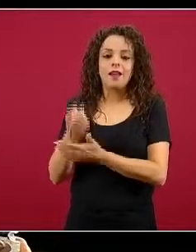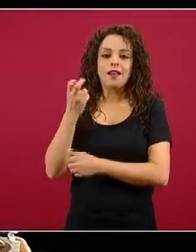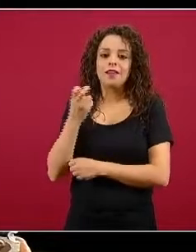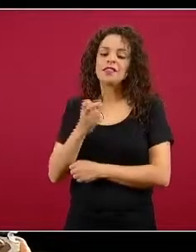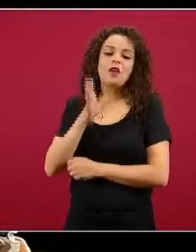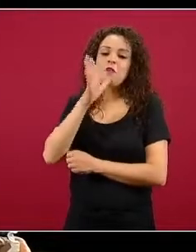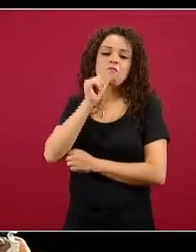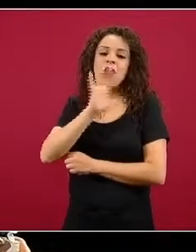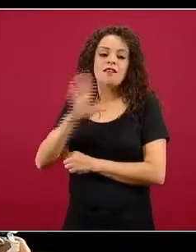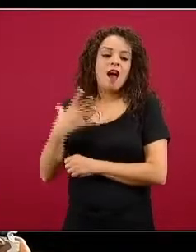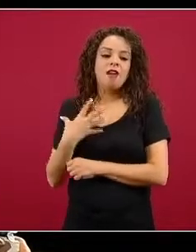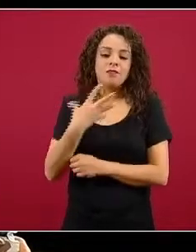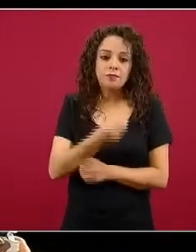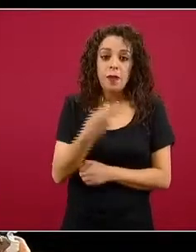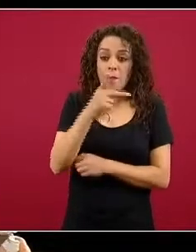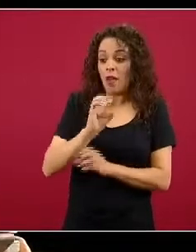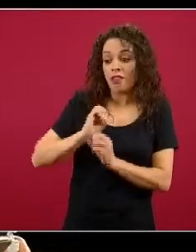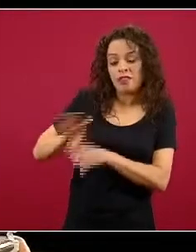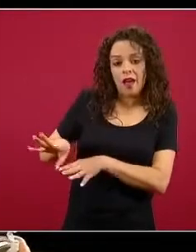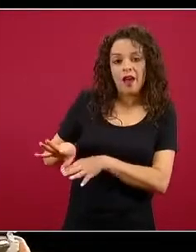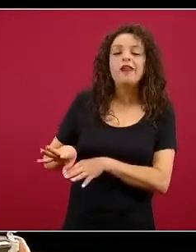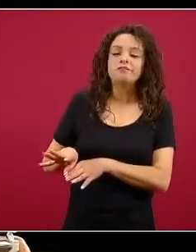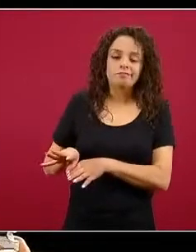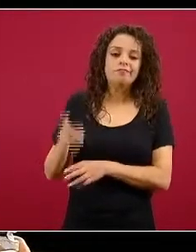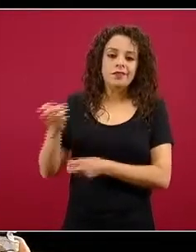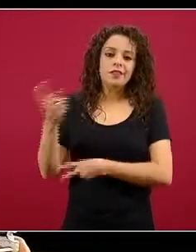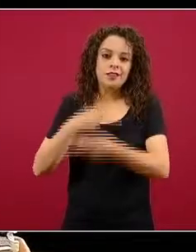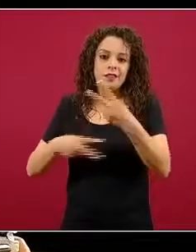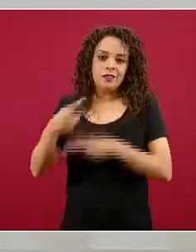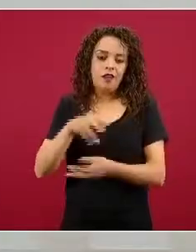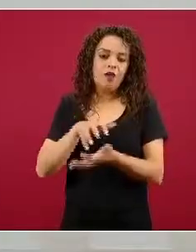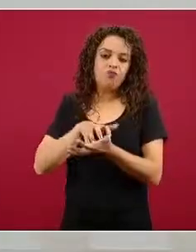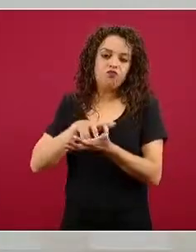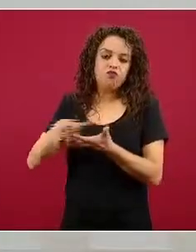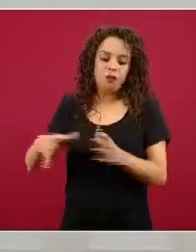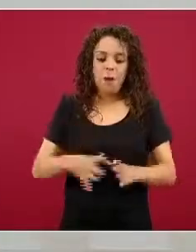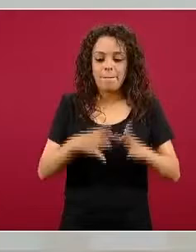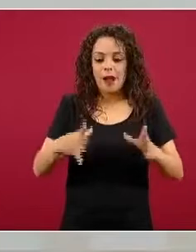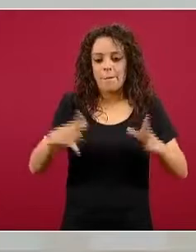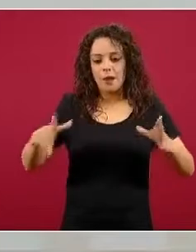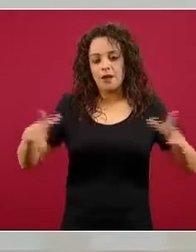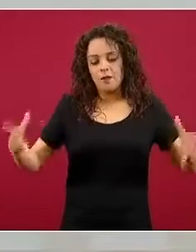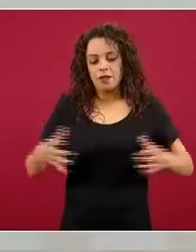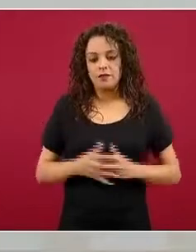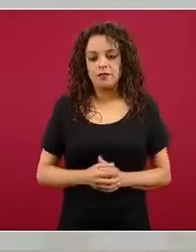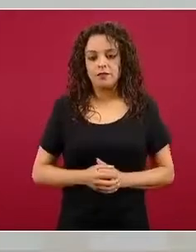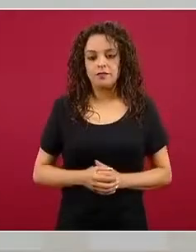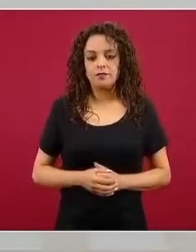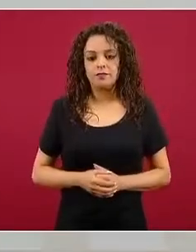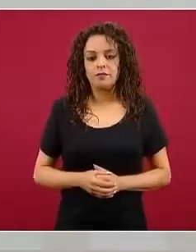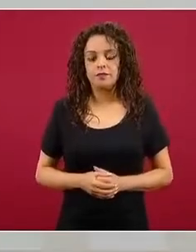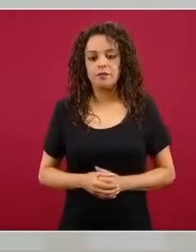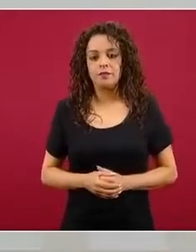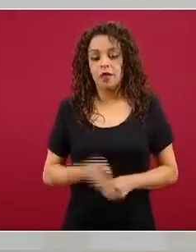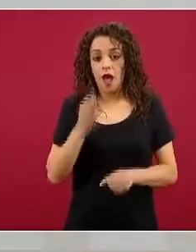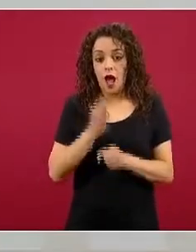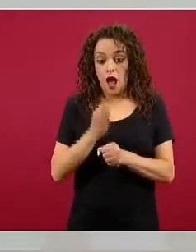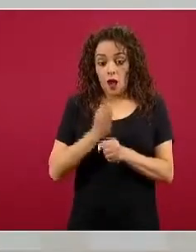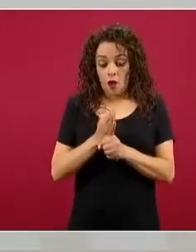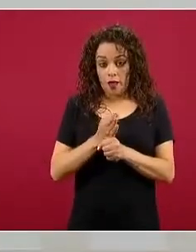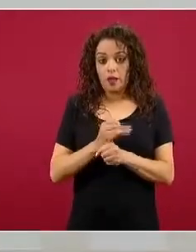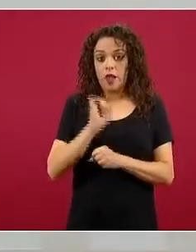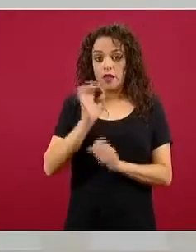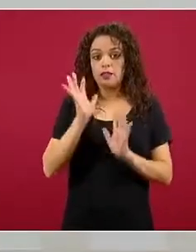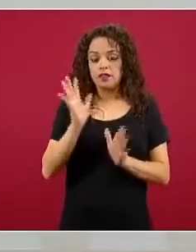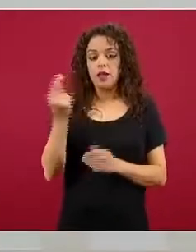más, pues se incrementa, ¿no? Entonces, tenemos que hacer todas estas cosas. En la inmunidad no tenemos tanto que meternos hasta hoy en día, pero con las